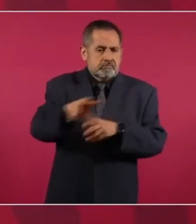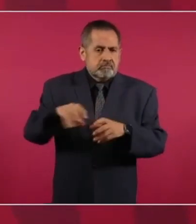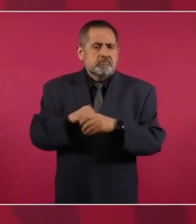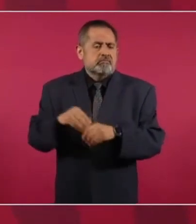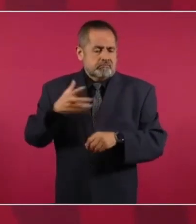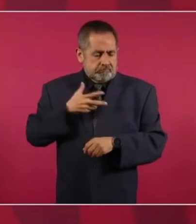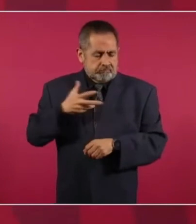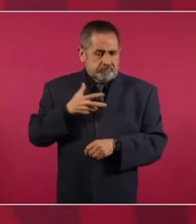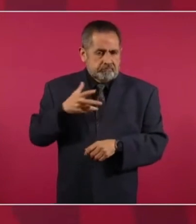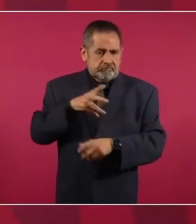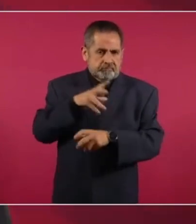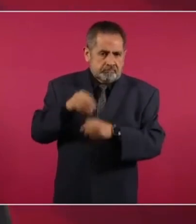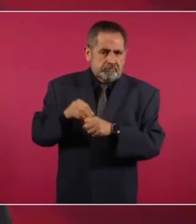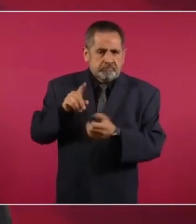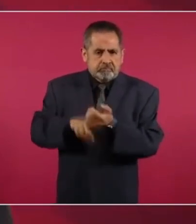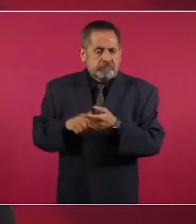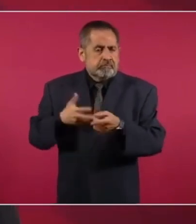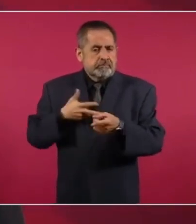tienen